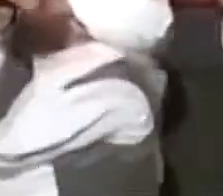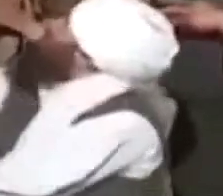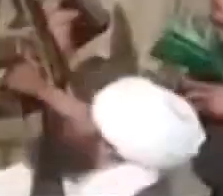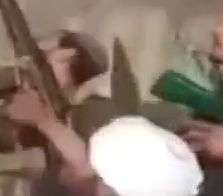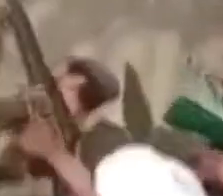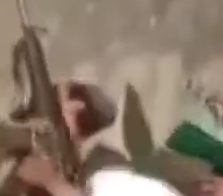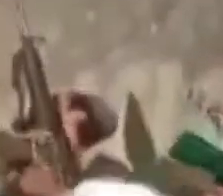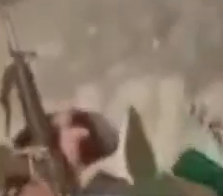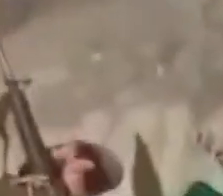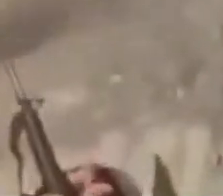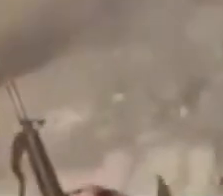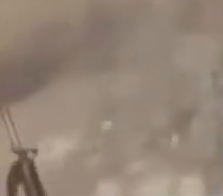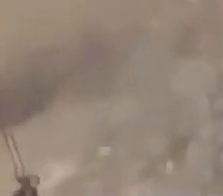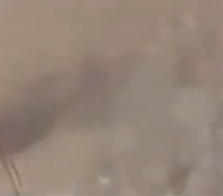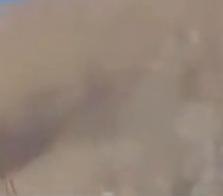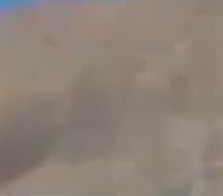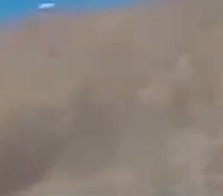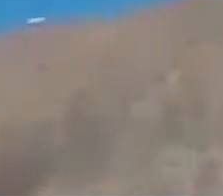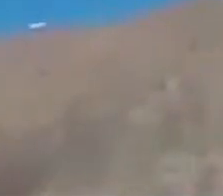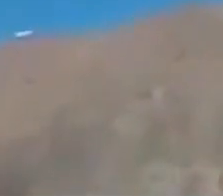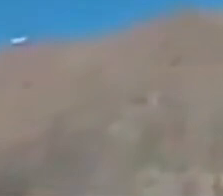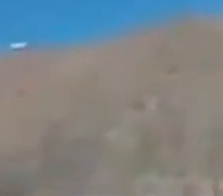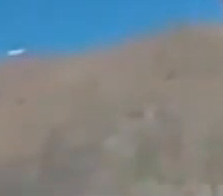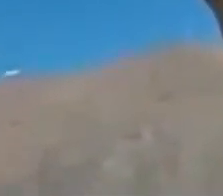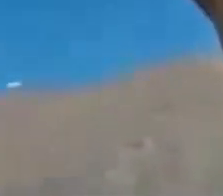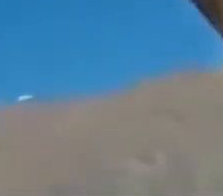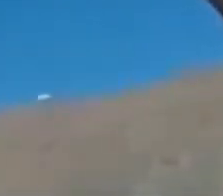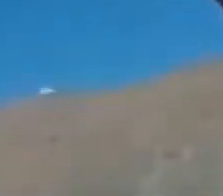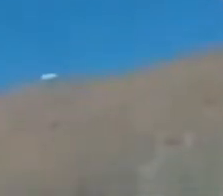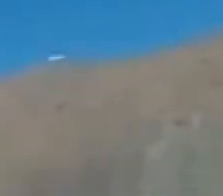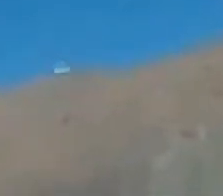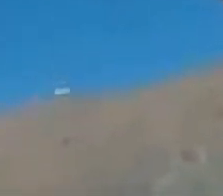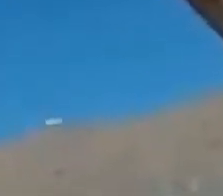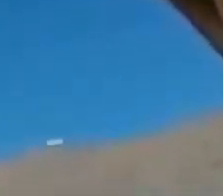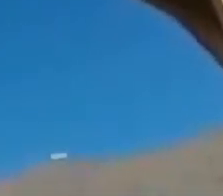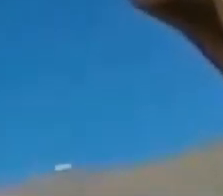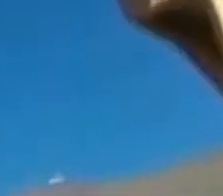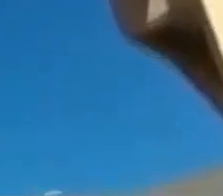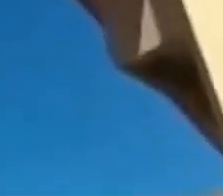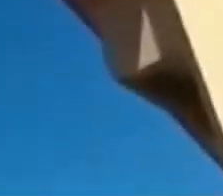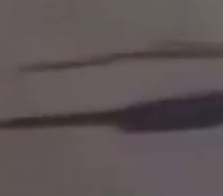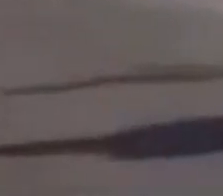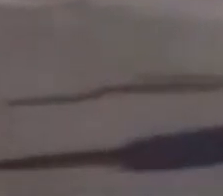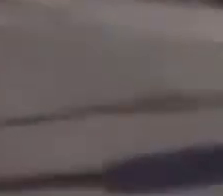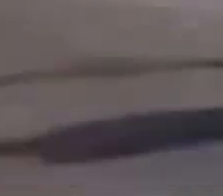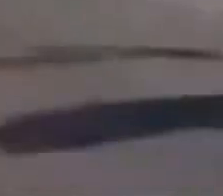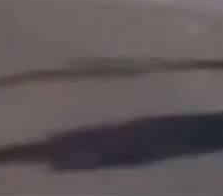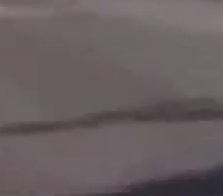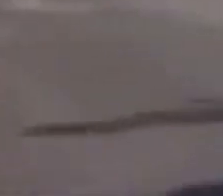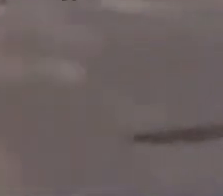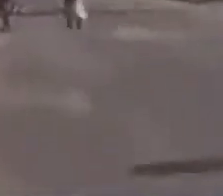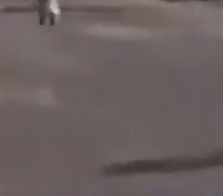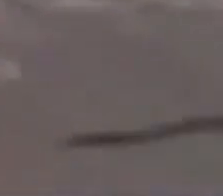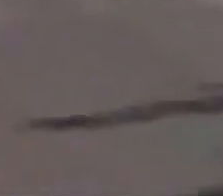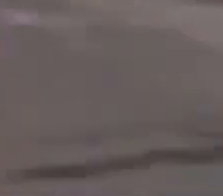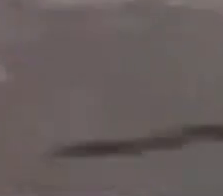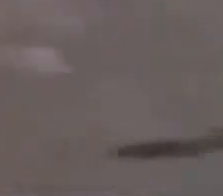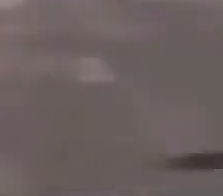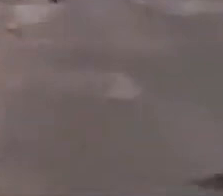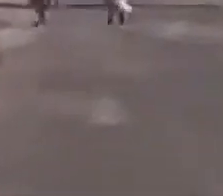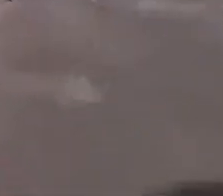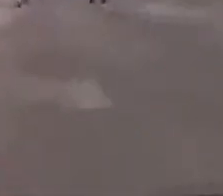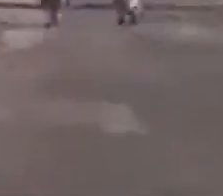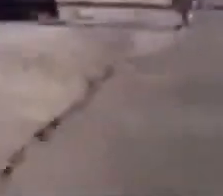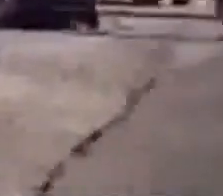La bandera talibán ya ondea en Panjshir, la provincia que simbolizó el último bastión de resistencia contra las fuerzas del Emirato Islámico.